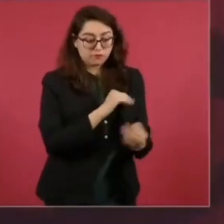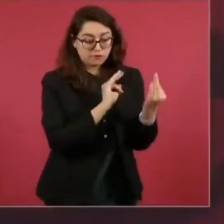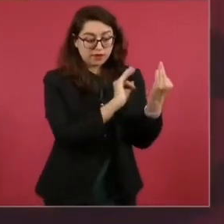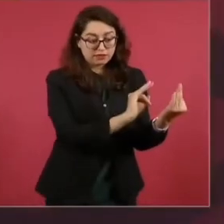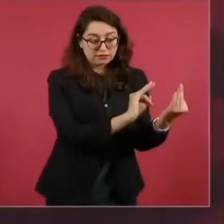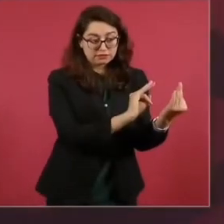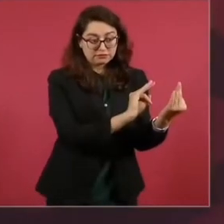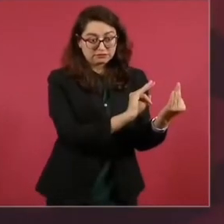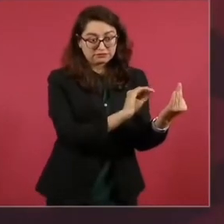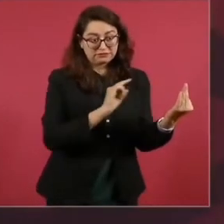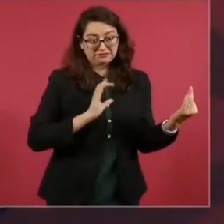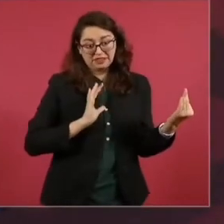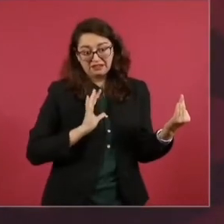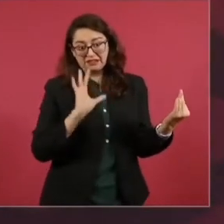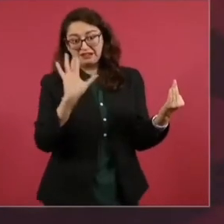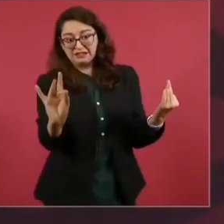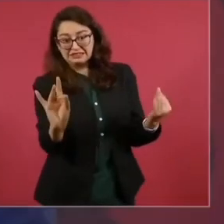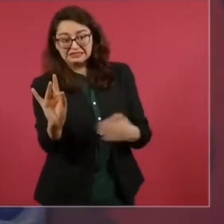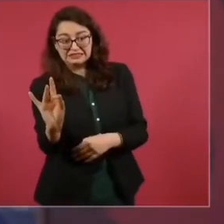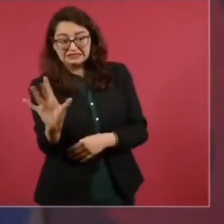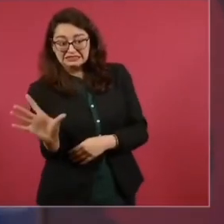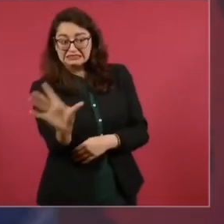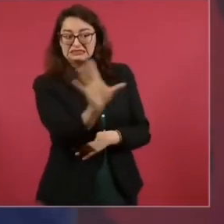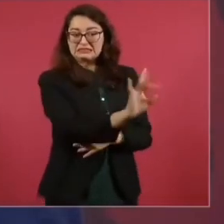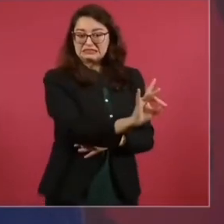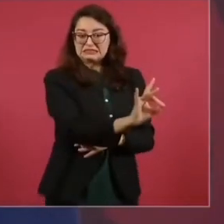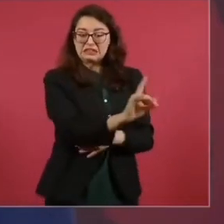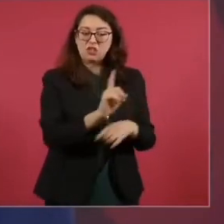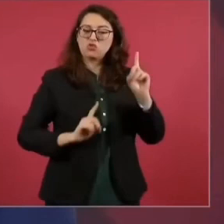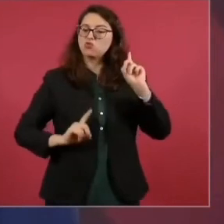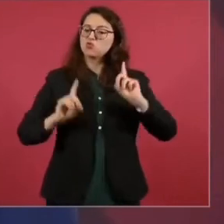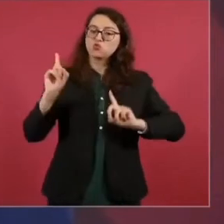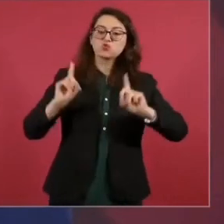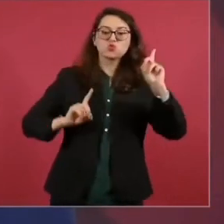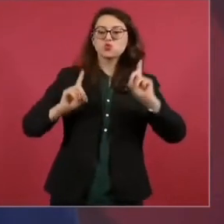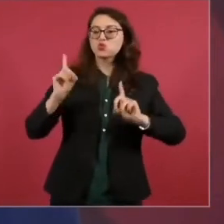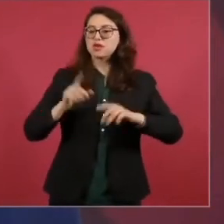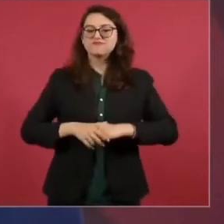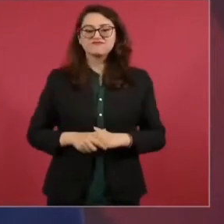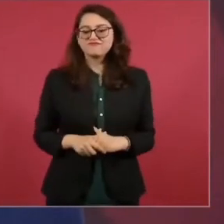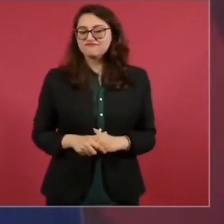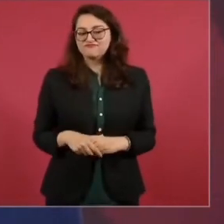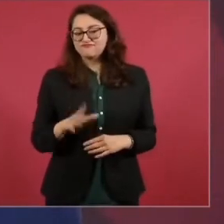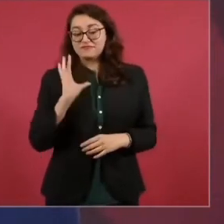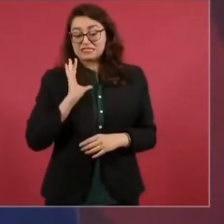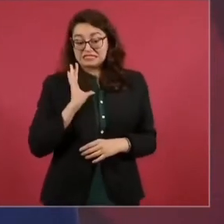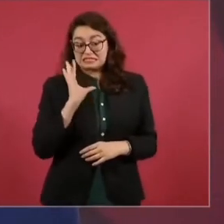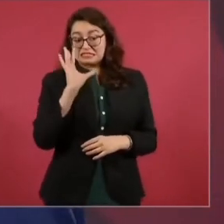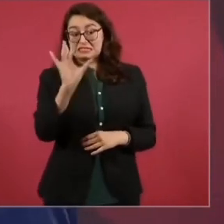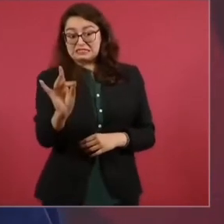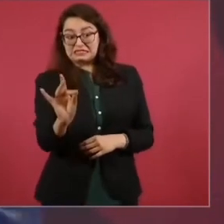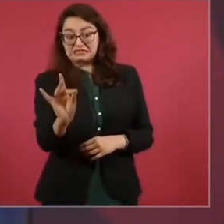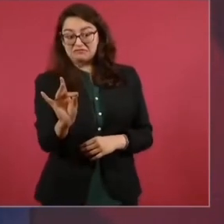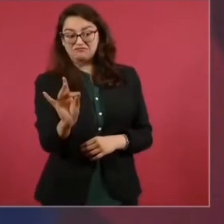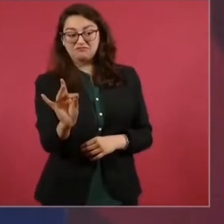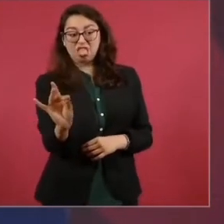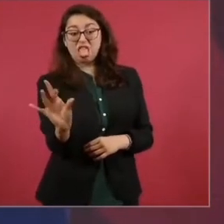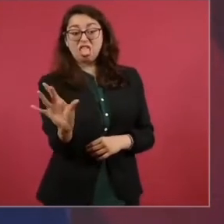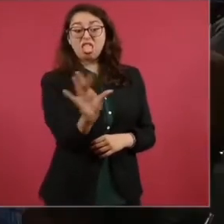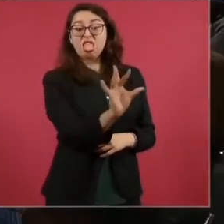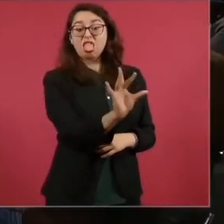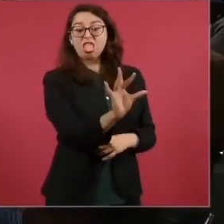pero se los quiero comentar a ellos porque no quiero que se obstaculice lo que estamos haciendo.